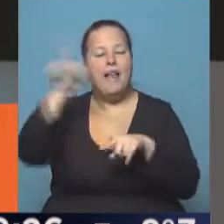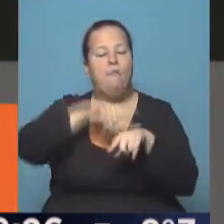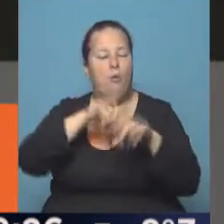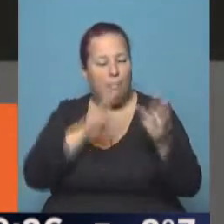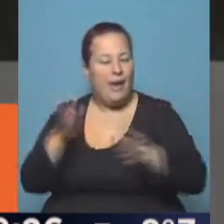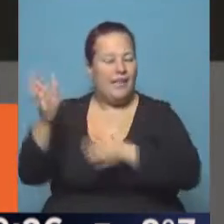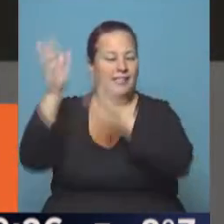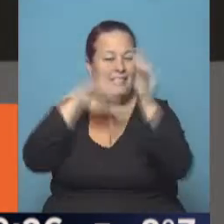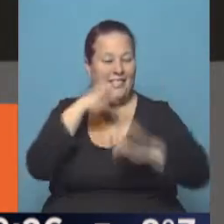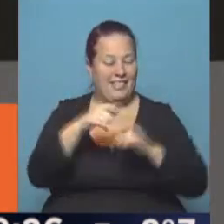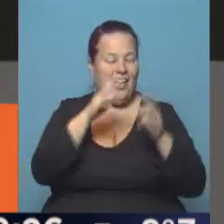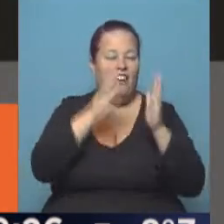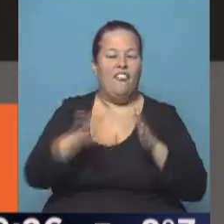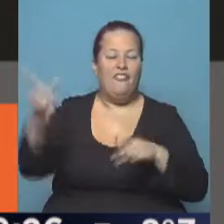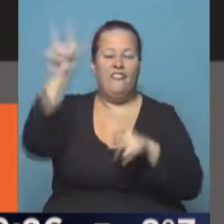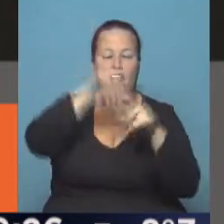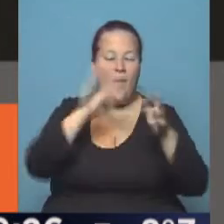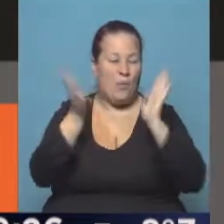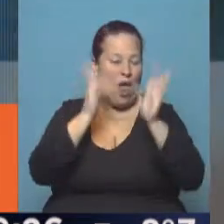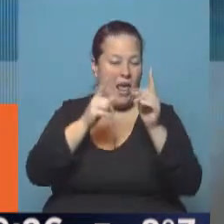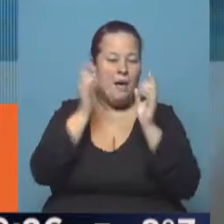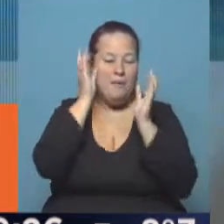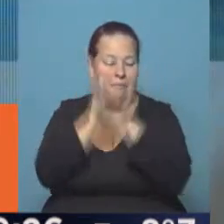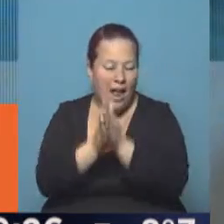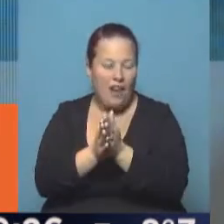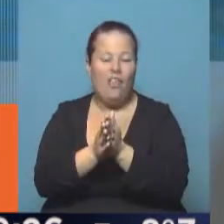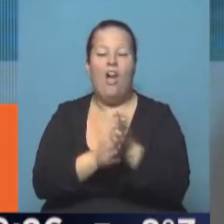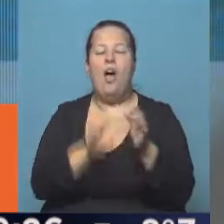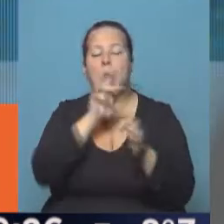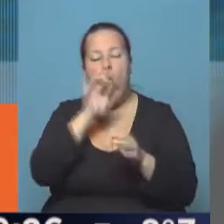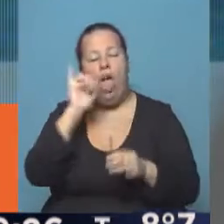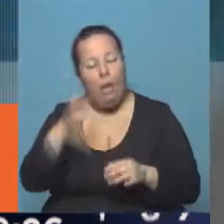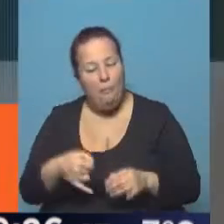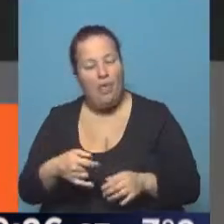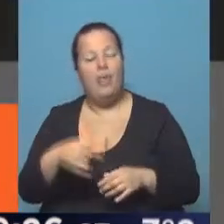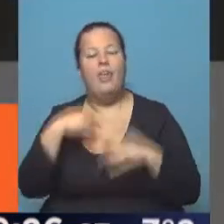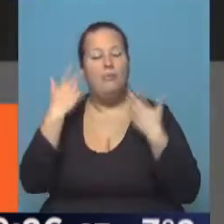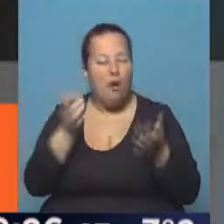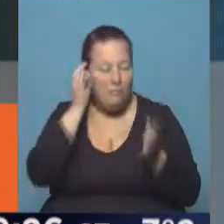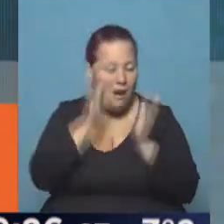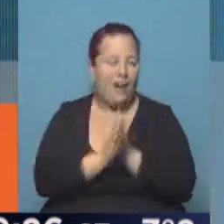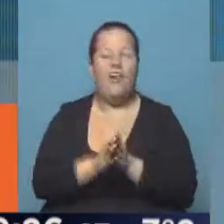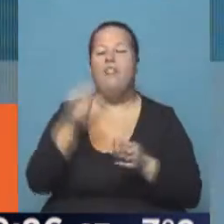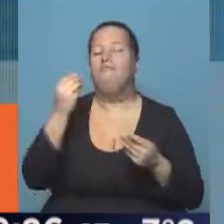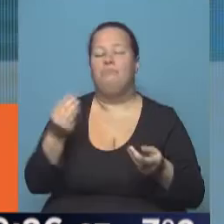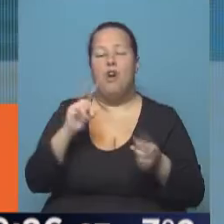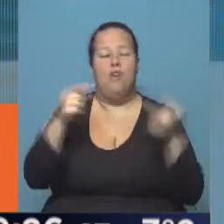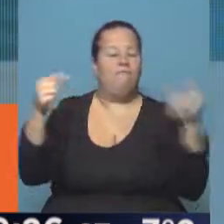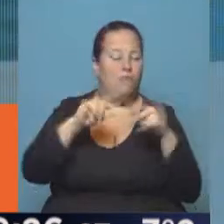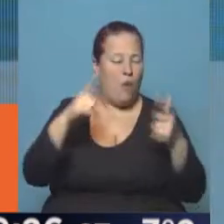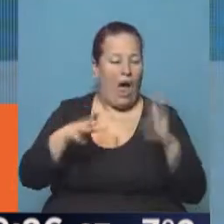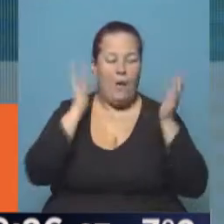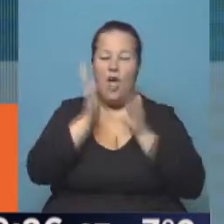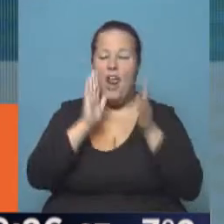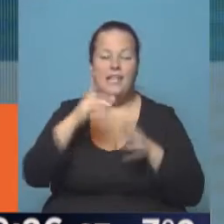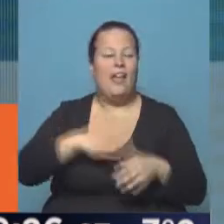cíclico es este que cumple el ciclo de la violencia, pide perdón, la mujer cree, por eso perdona, porque tampoco es incompatible la violencia